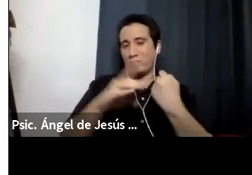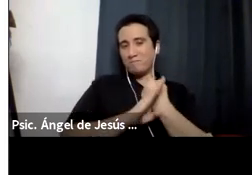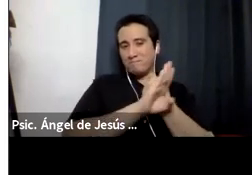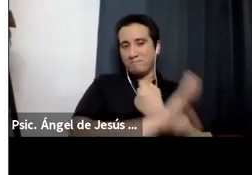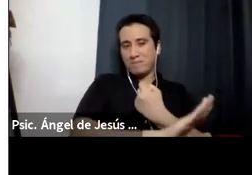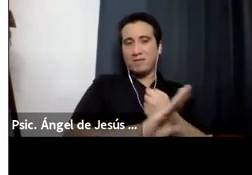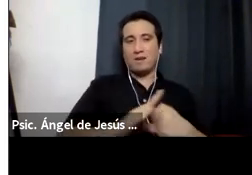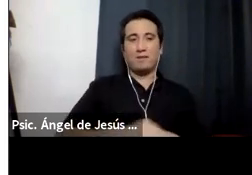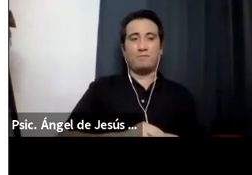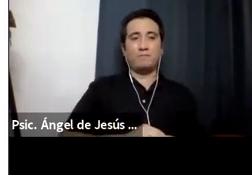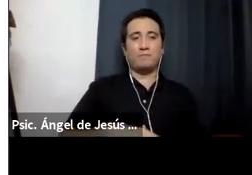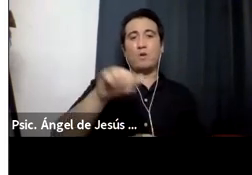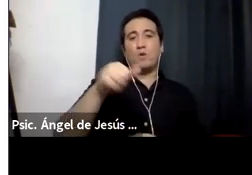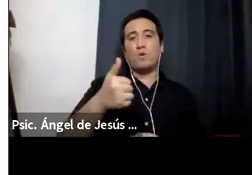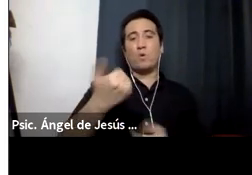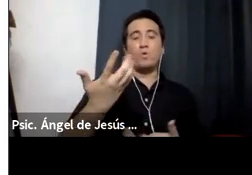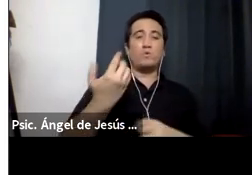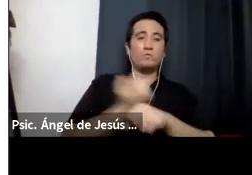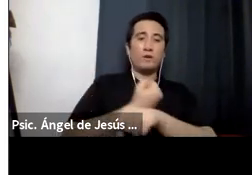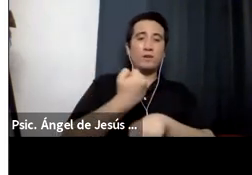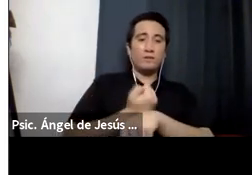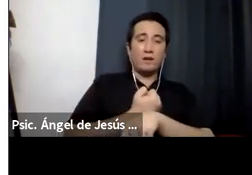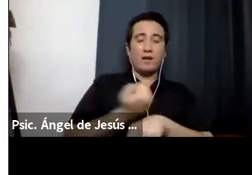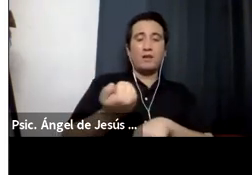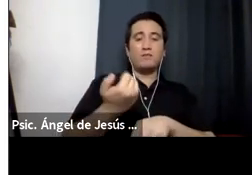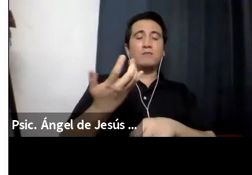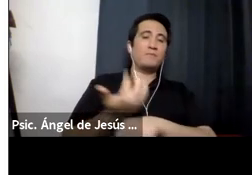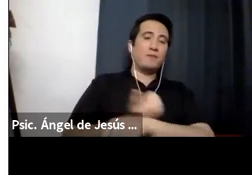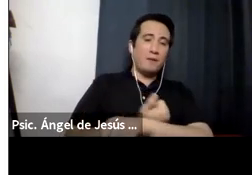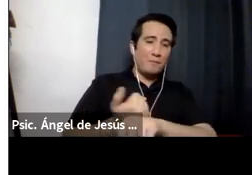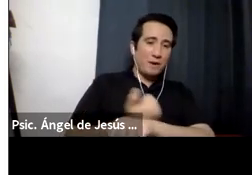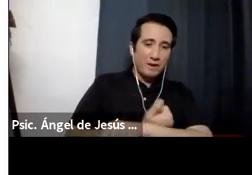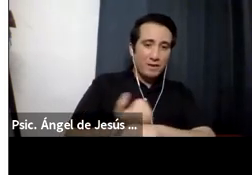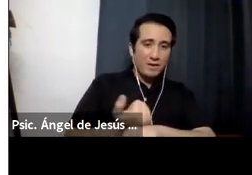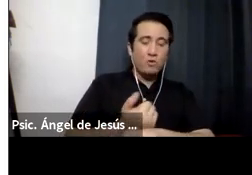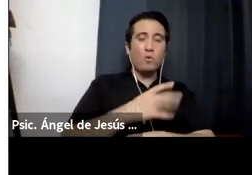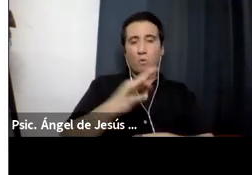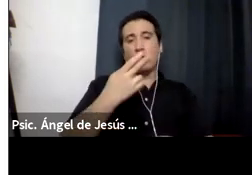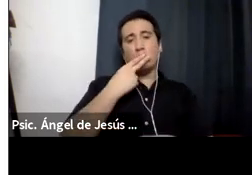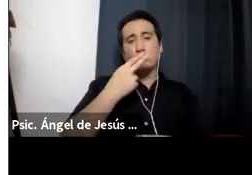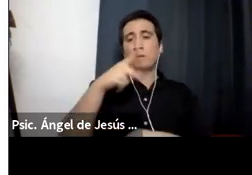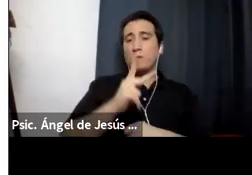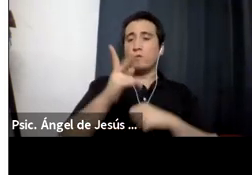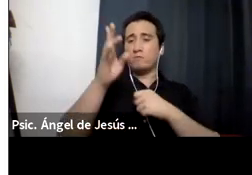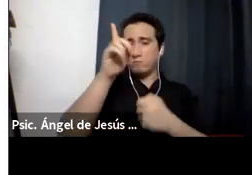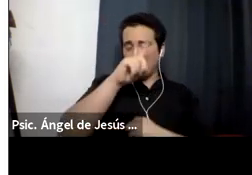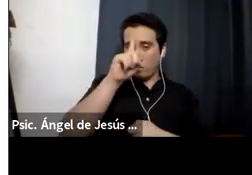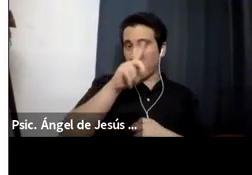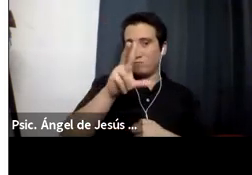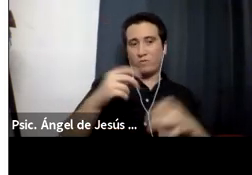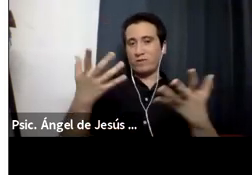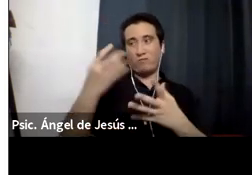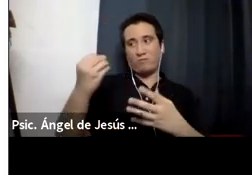Los calzados de riesgo medio, ¿no? Que a lo mejor los podemos utilizar, pero lo más recomendable es no hacerlo durante